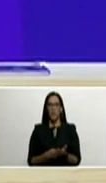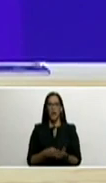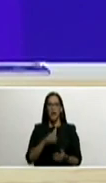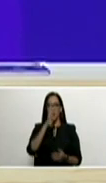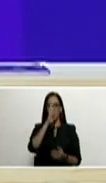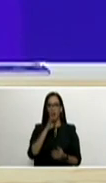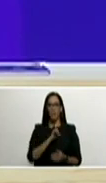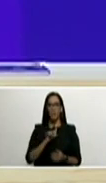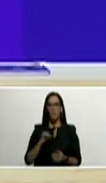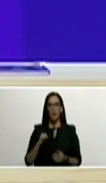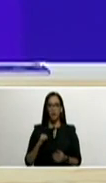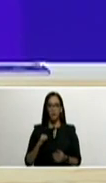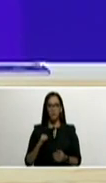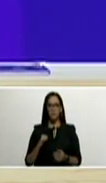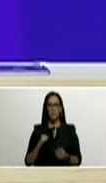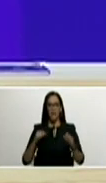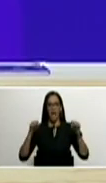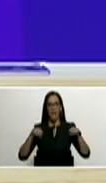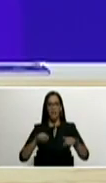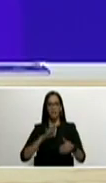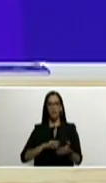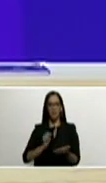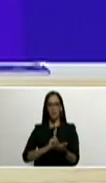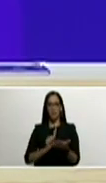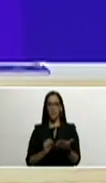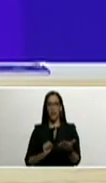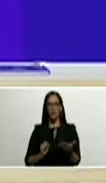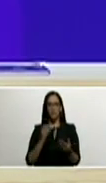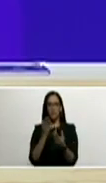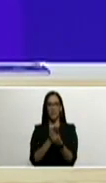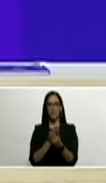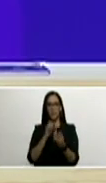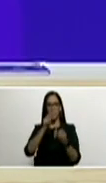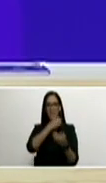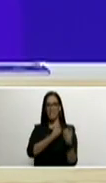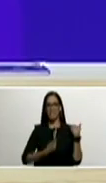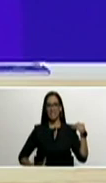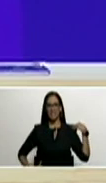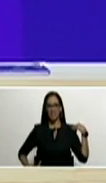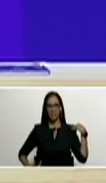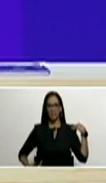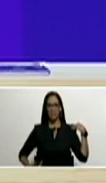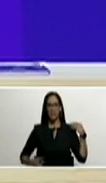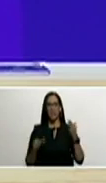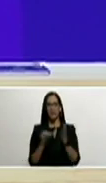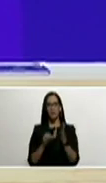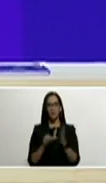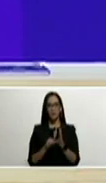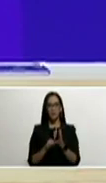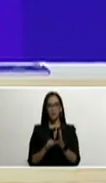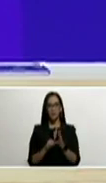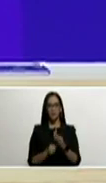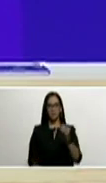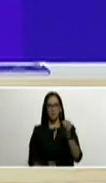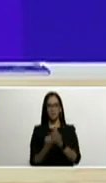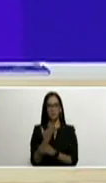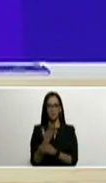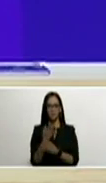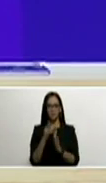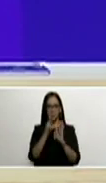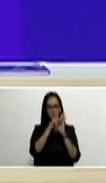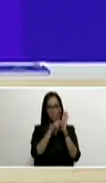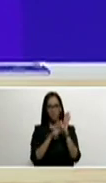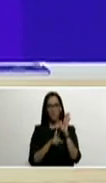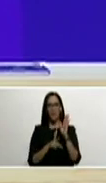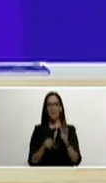bancos privados. Aquí estoy firmando un decreto presidencial donde creo la pauta para que